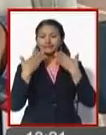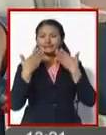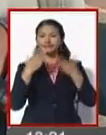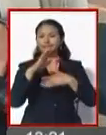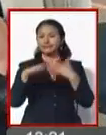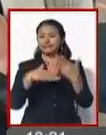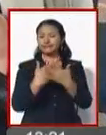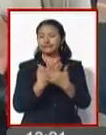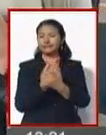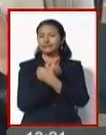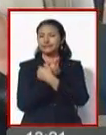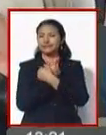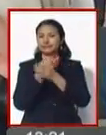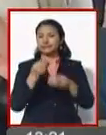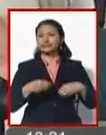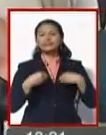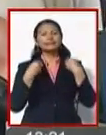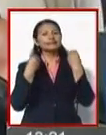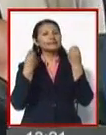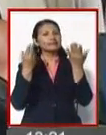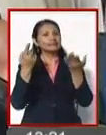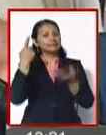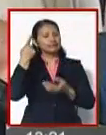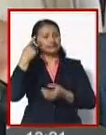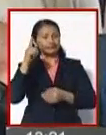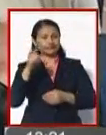Agradecerle por todo el amor que me ha brindado